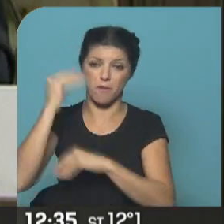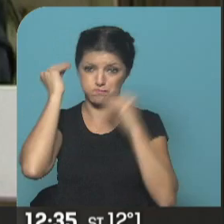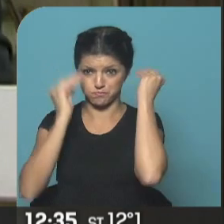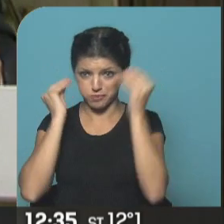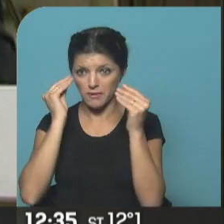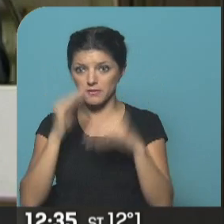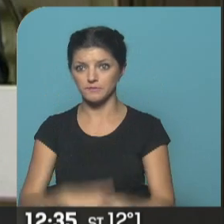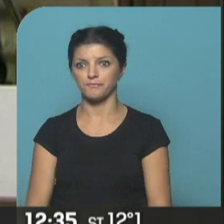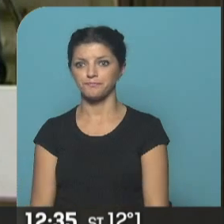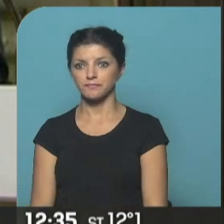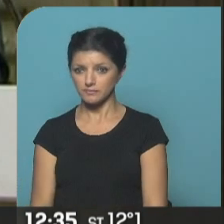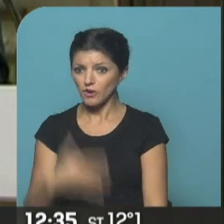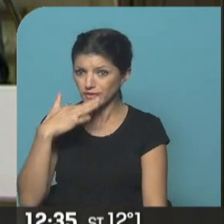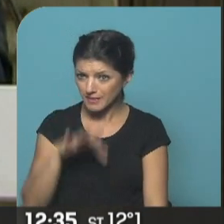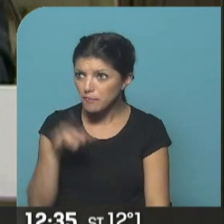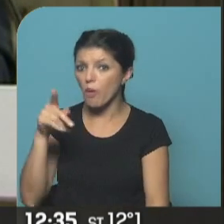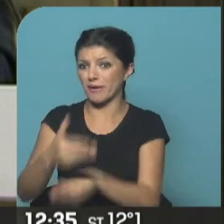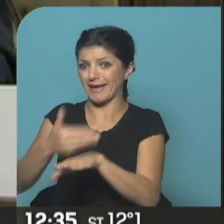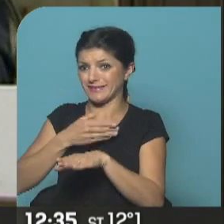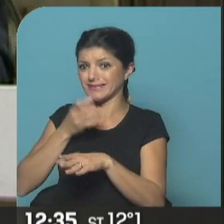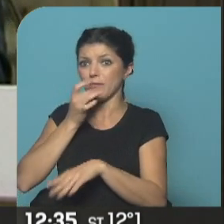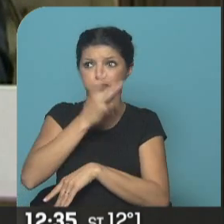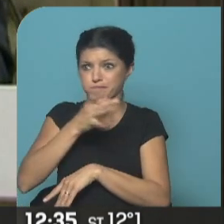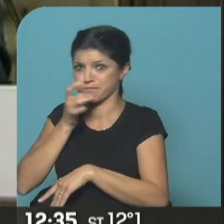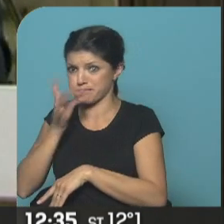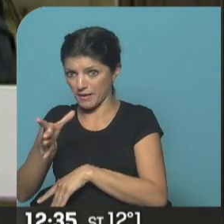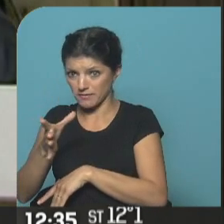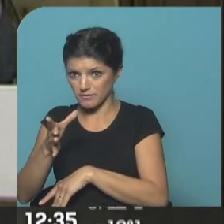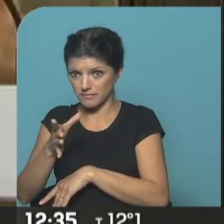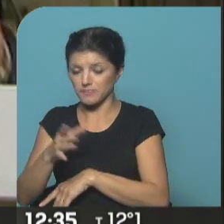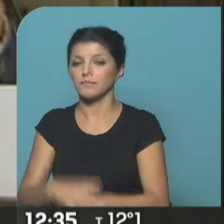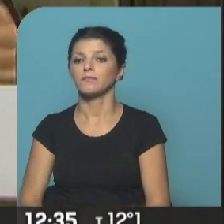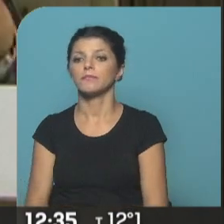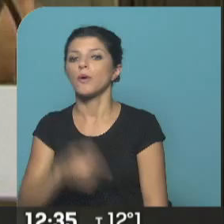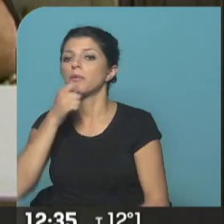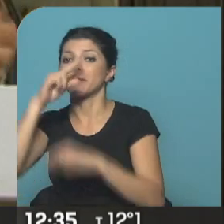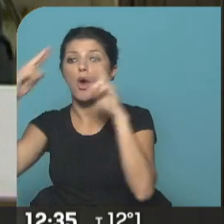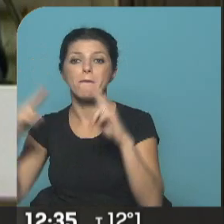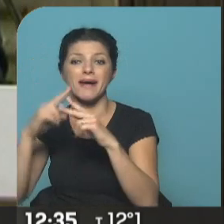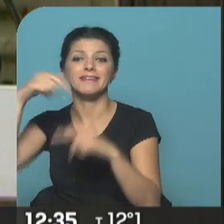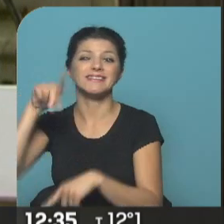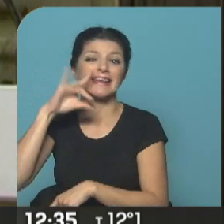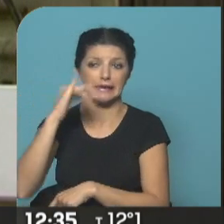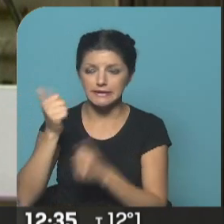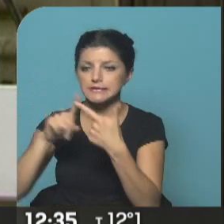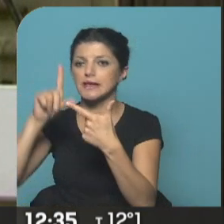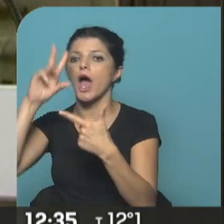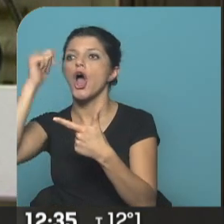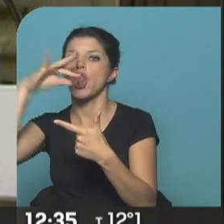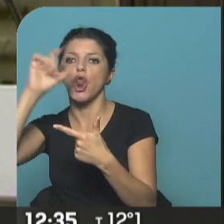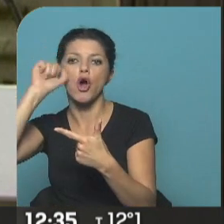justificado después de los atentados que hemos visto en ciudades de nuestro entorno, como pueden ser París, Niza,